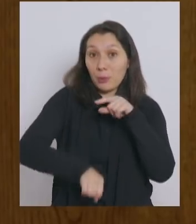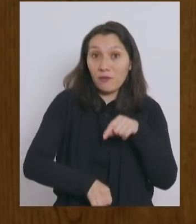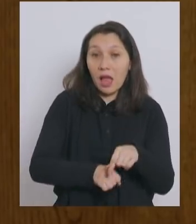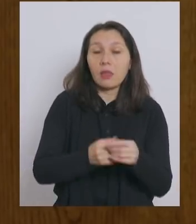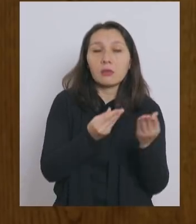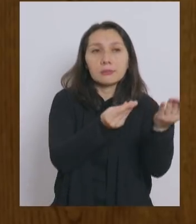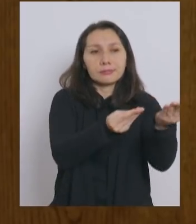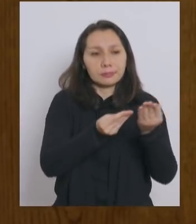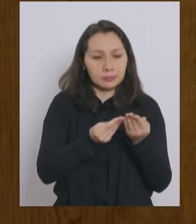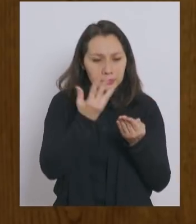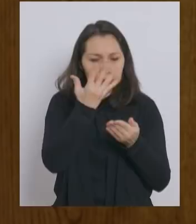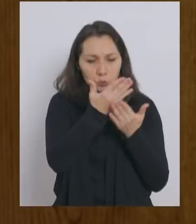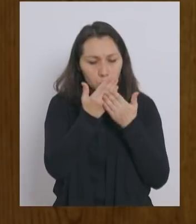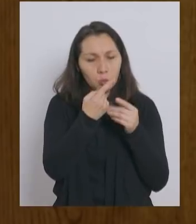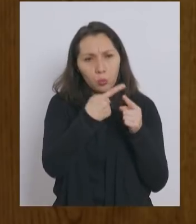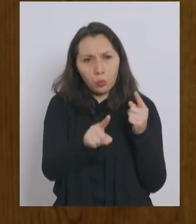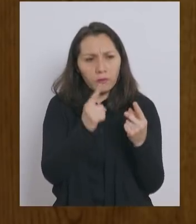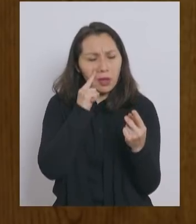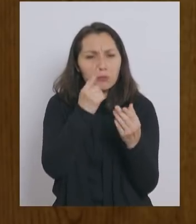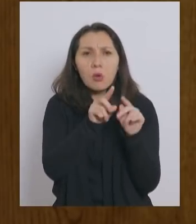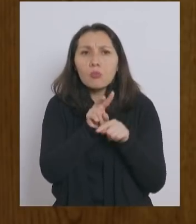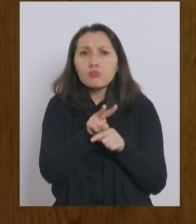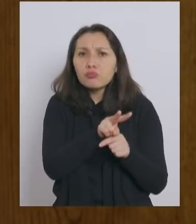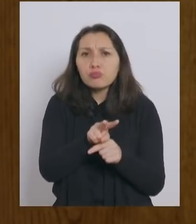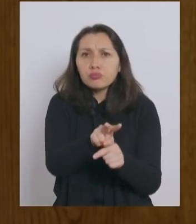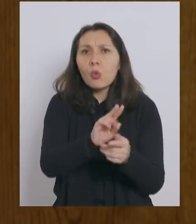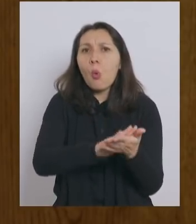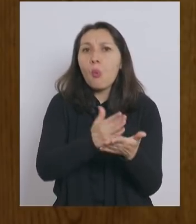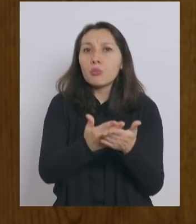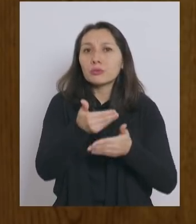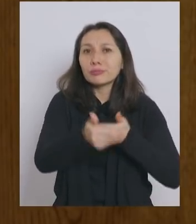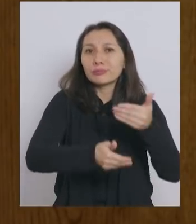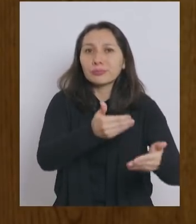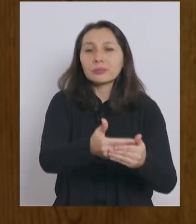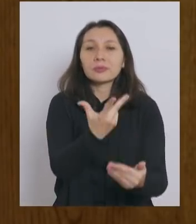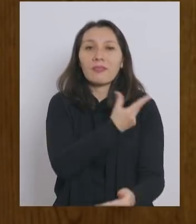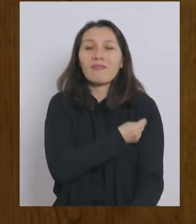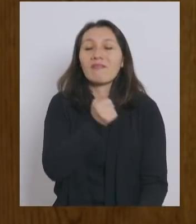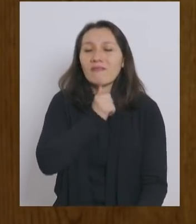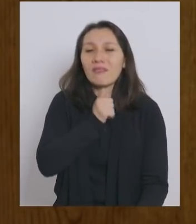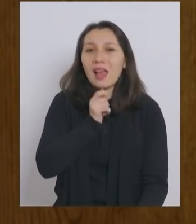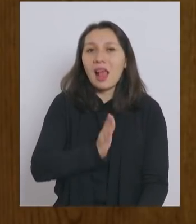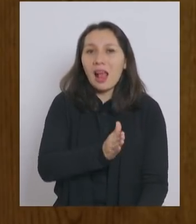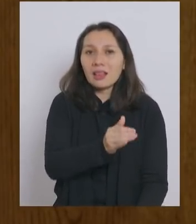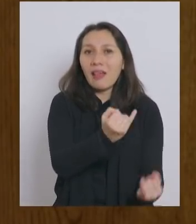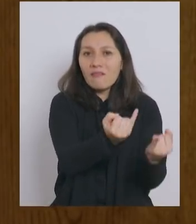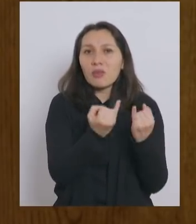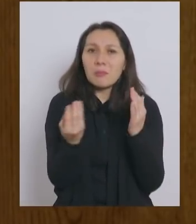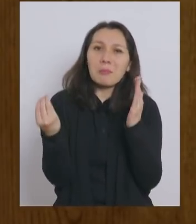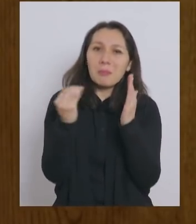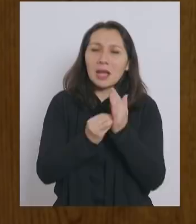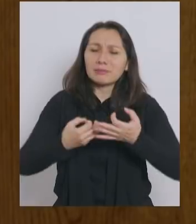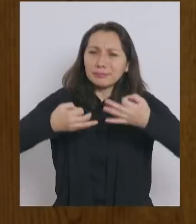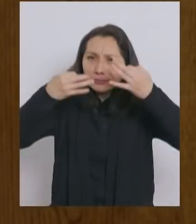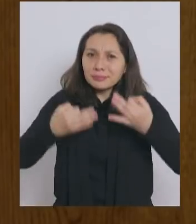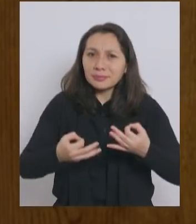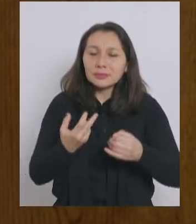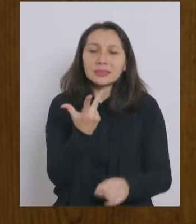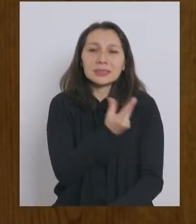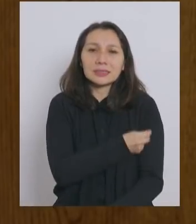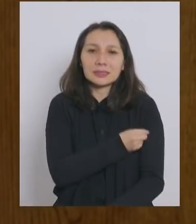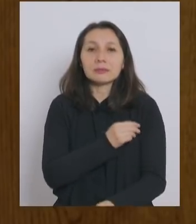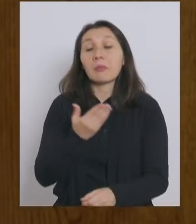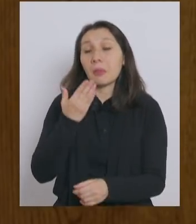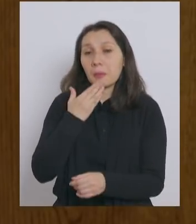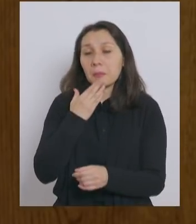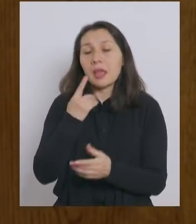¿cierto?, para seguir el uso de la vacuna en estas poblaciones en donde aún falta información para poderse administrar, así